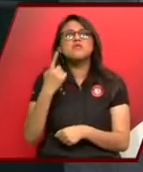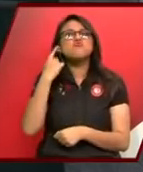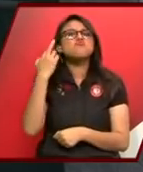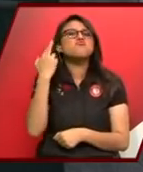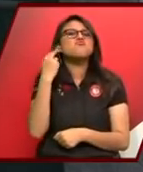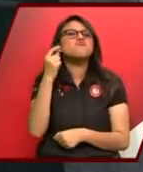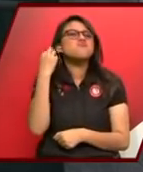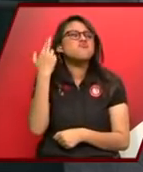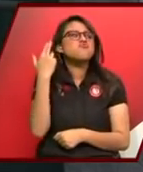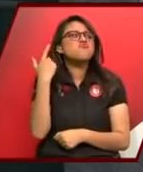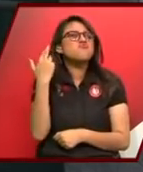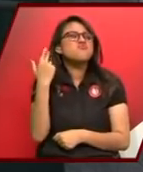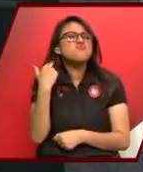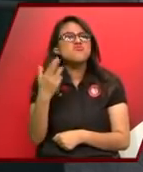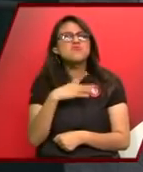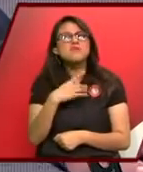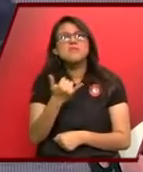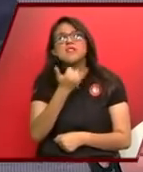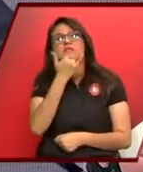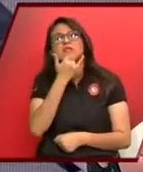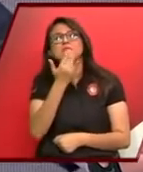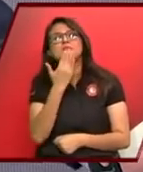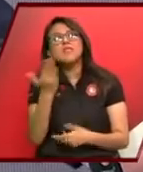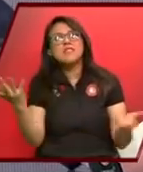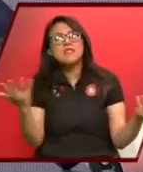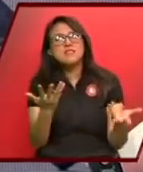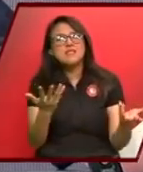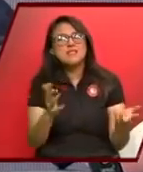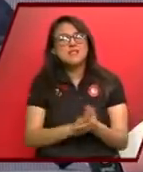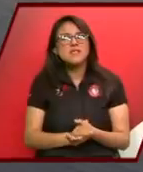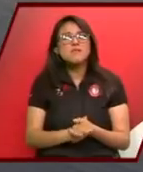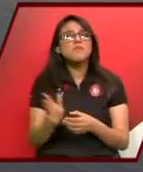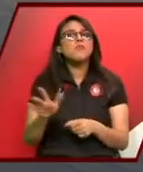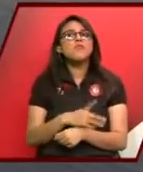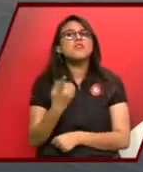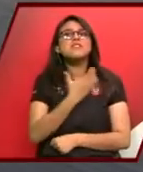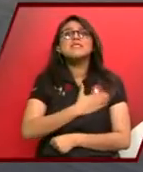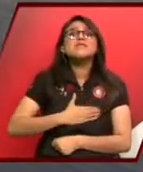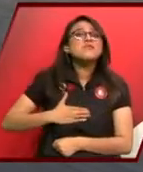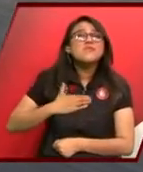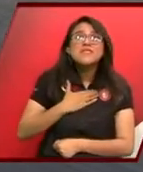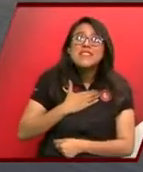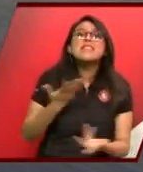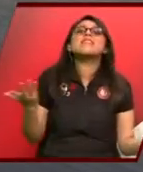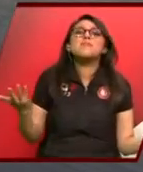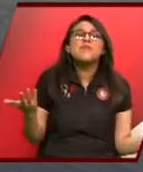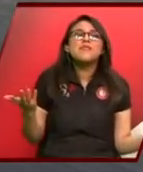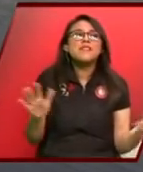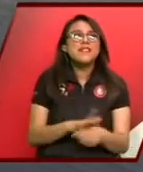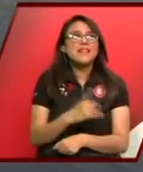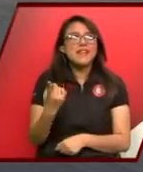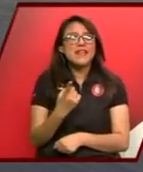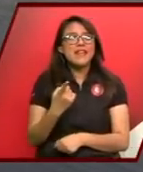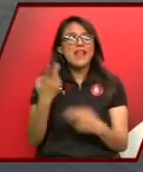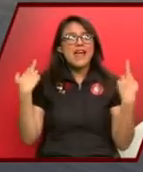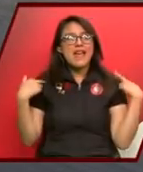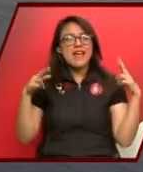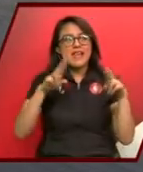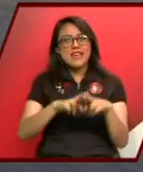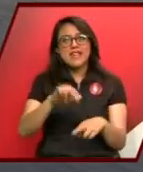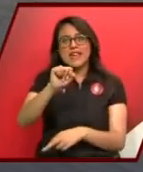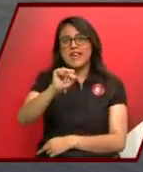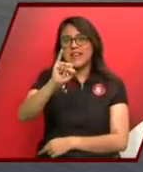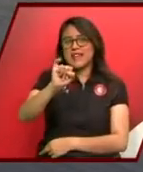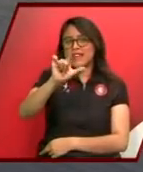oía. Hay que hacer las cosas bien, ¿no? Ya me va a preguntar por qué estoy contenta. ¿Por qué estás contenta, chamaca? Pues porque nos escribió la maestra